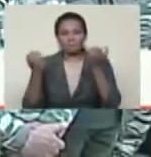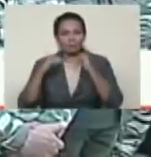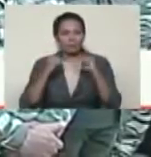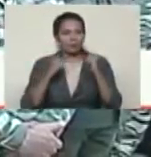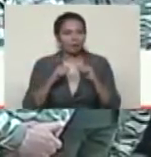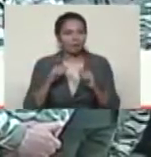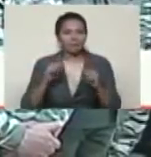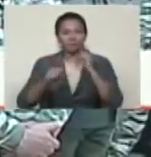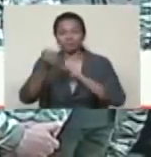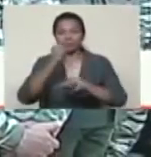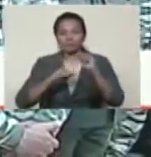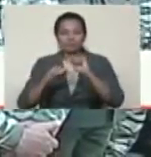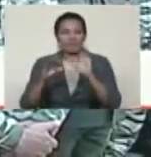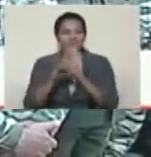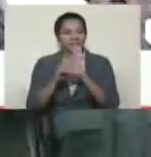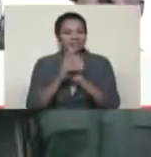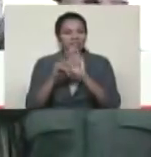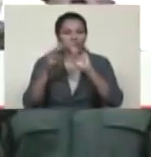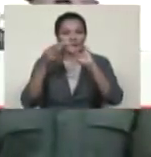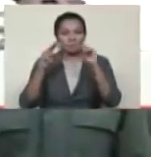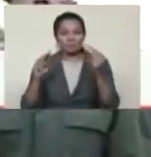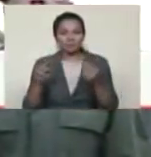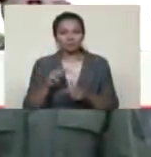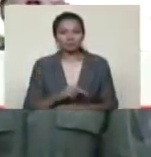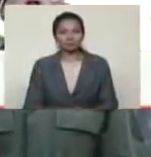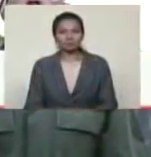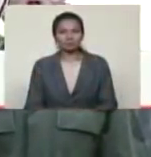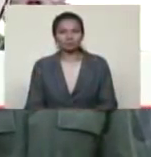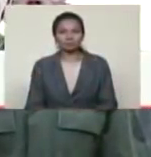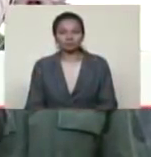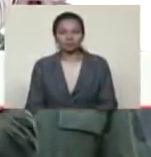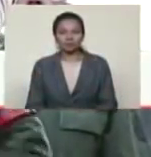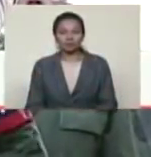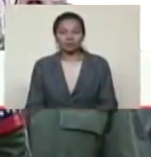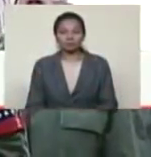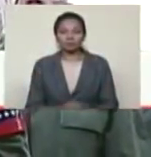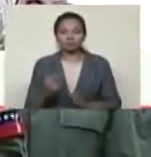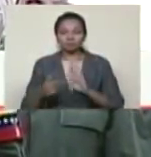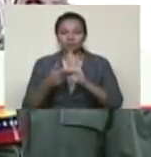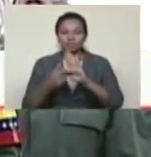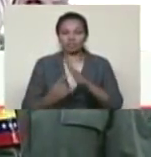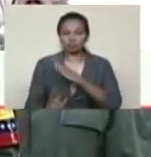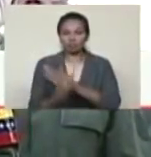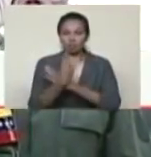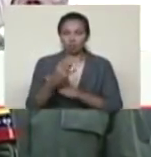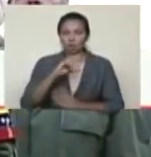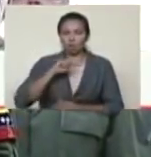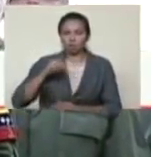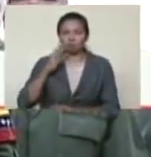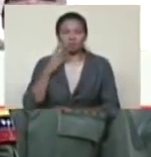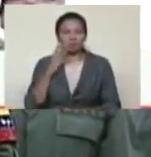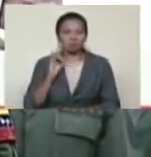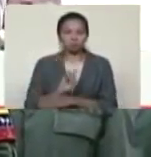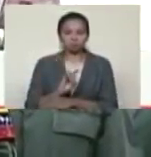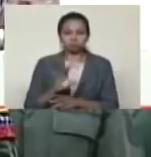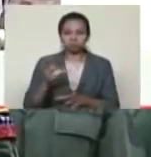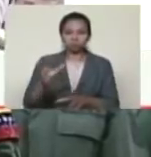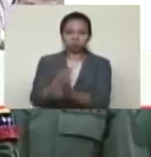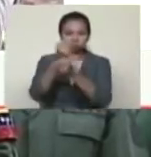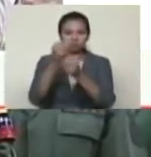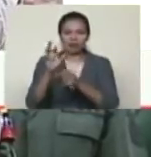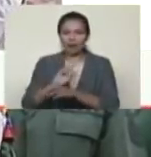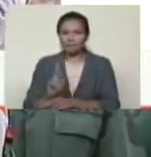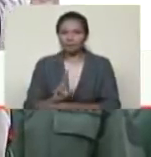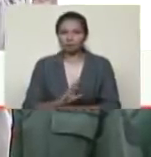para defender el derecho a la paz frente a los traidores. Si surge un traidor, capturarlo